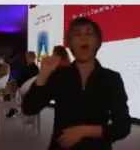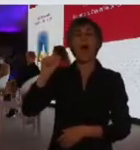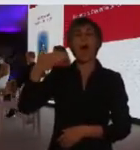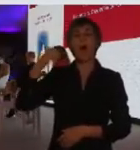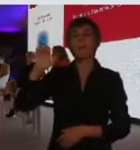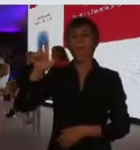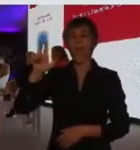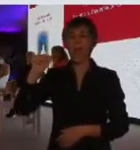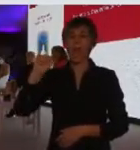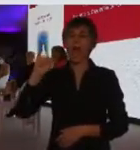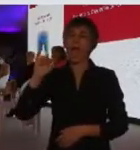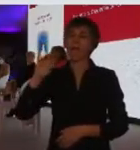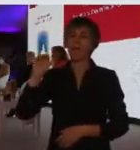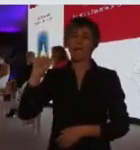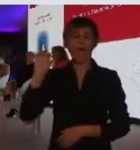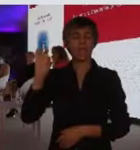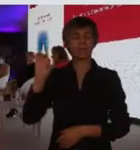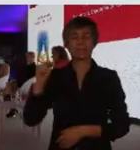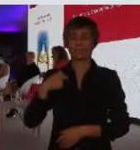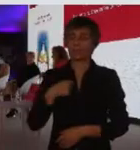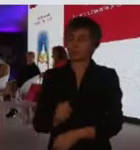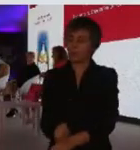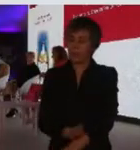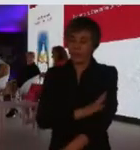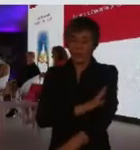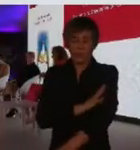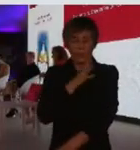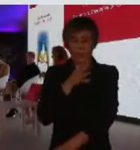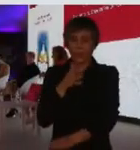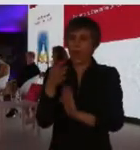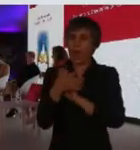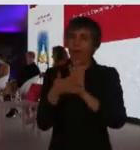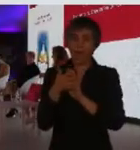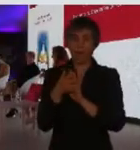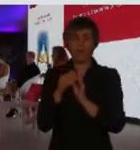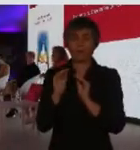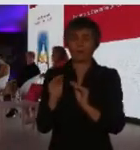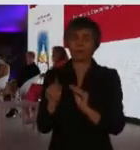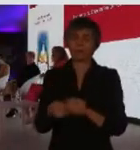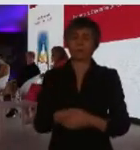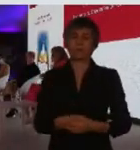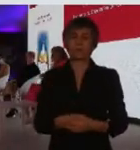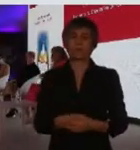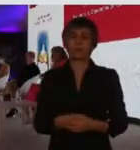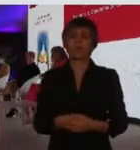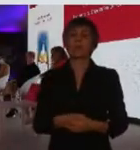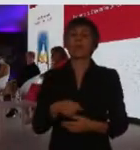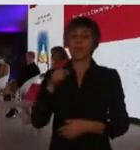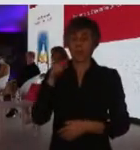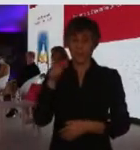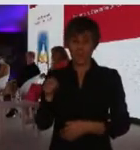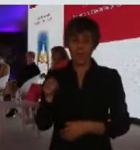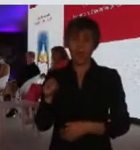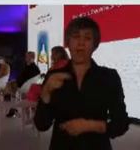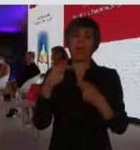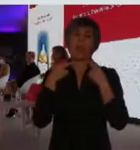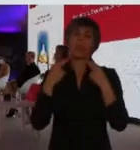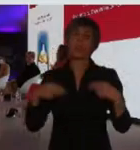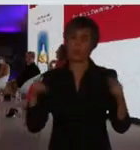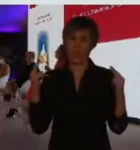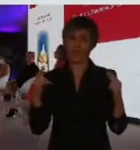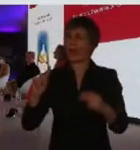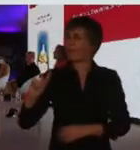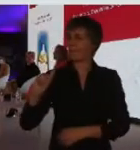Certamente emocionome falando dela. Isaura Abelairas foi deputada, a